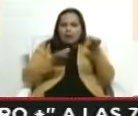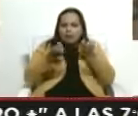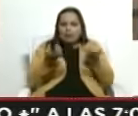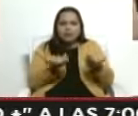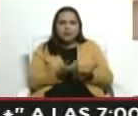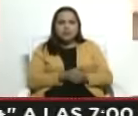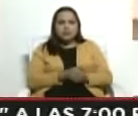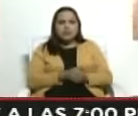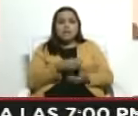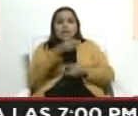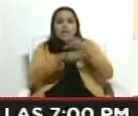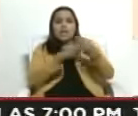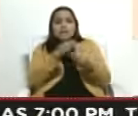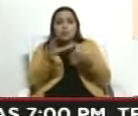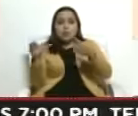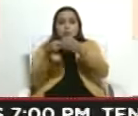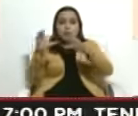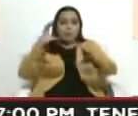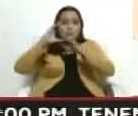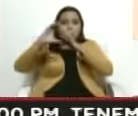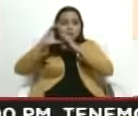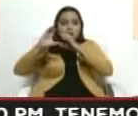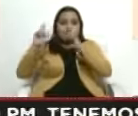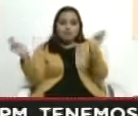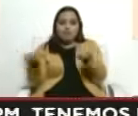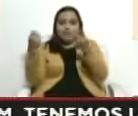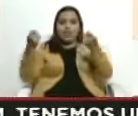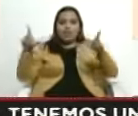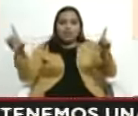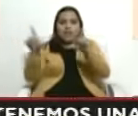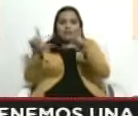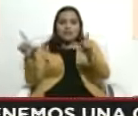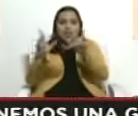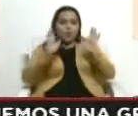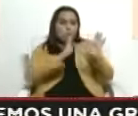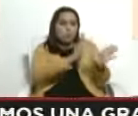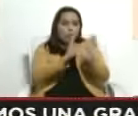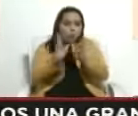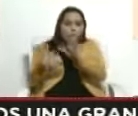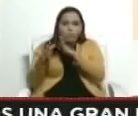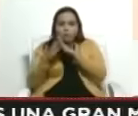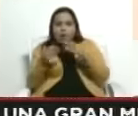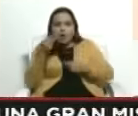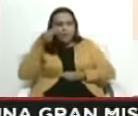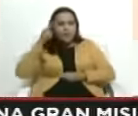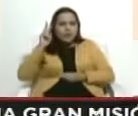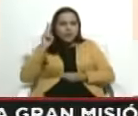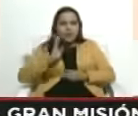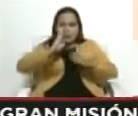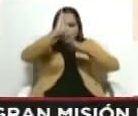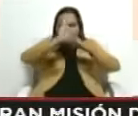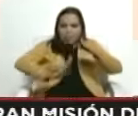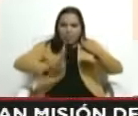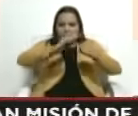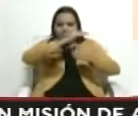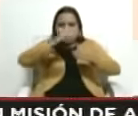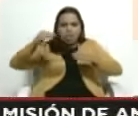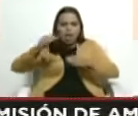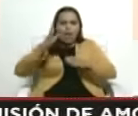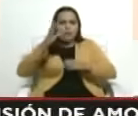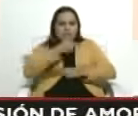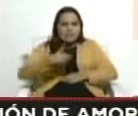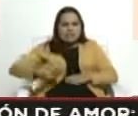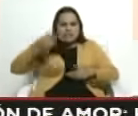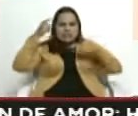Lo que hicieron los dueños de los canales de televisión, que orquestaron toda una trama para dividir la pantalla al comandante